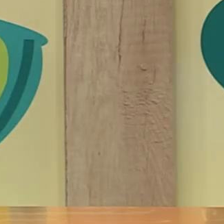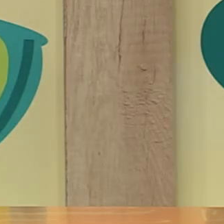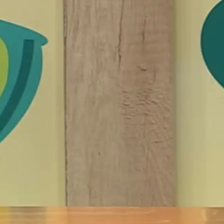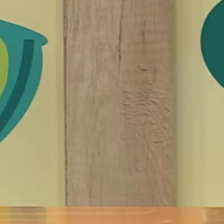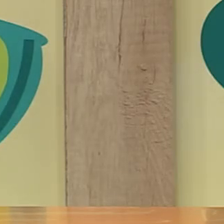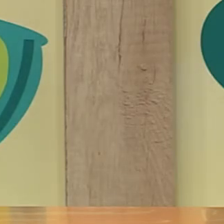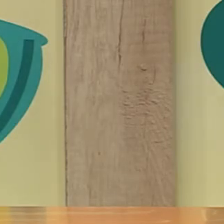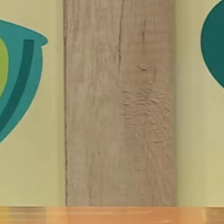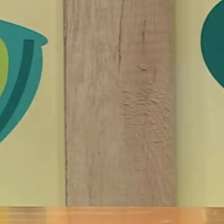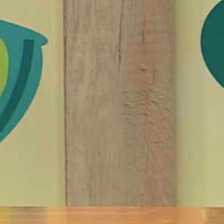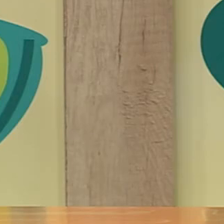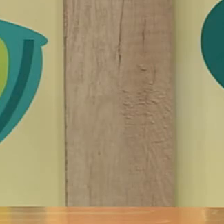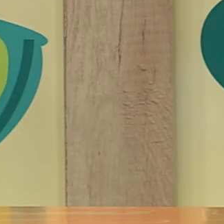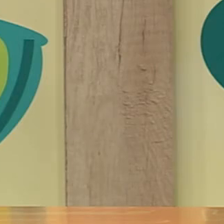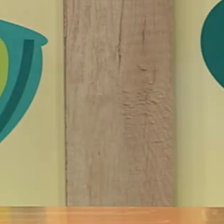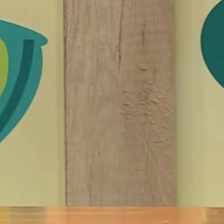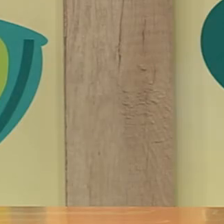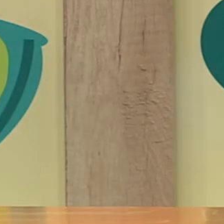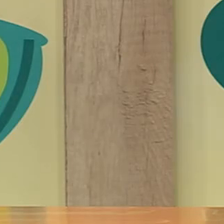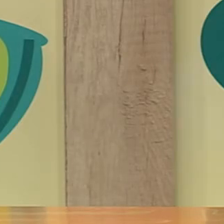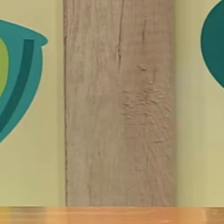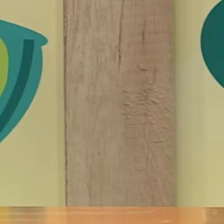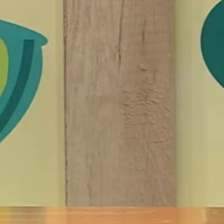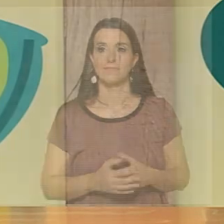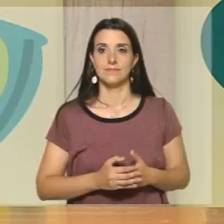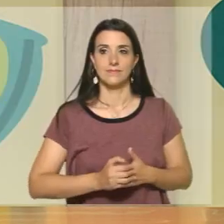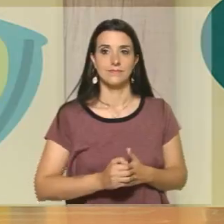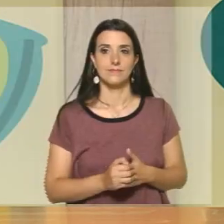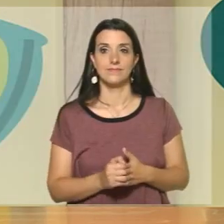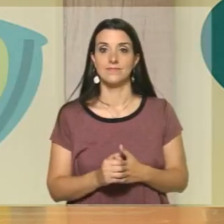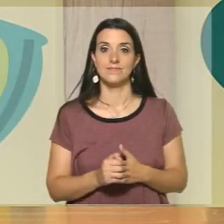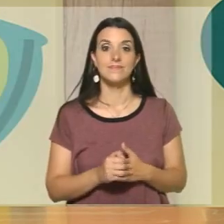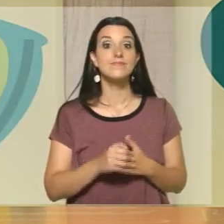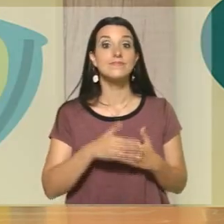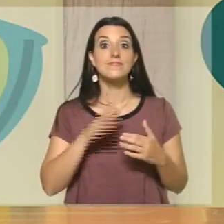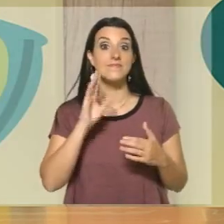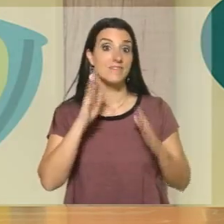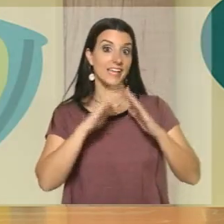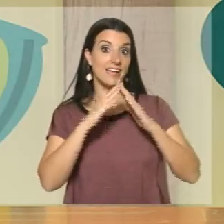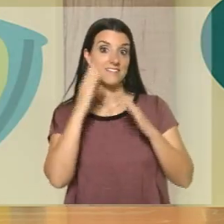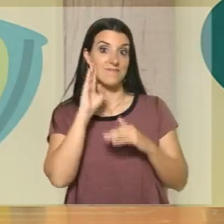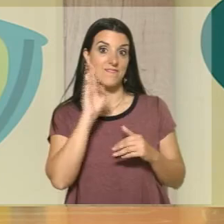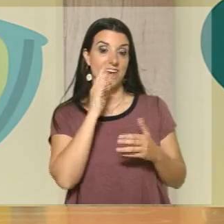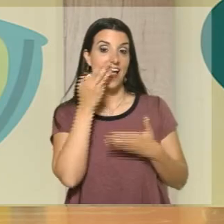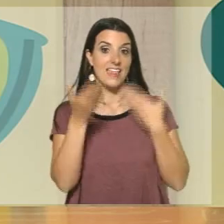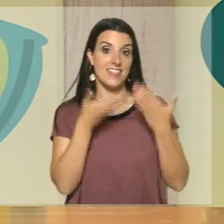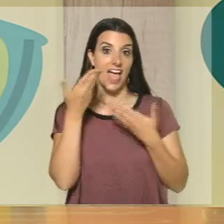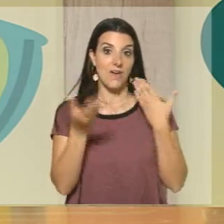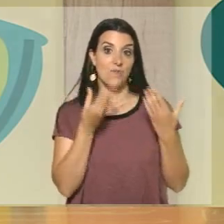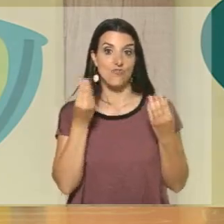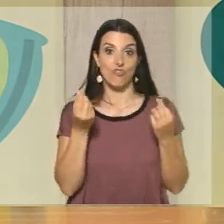Violeta Rivas, y cantábamos El Cardenal, y Despeinada, y qué suerte que esta noche voy a verte. No sabes lo que estoy hablando, ¿no? No.